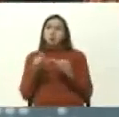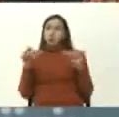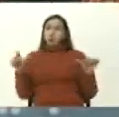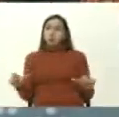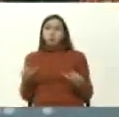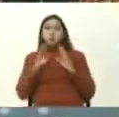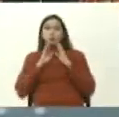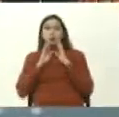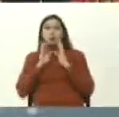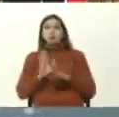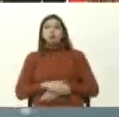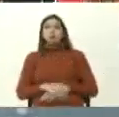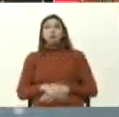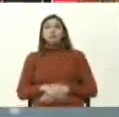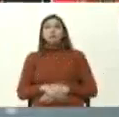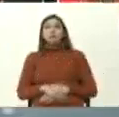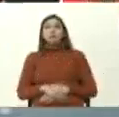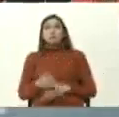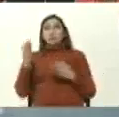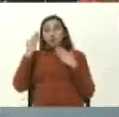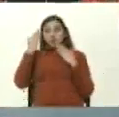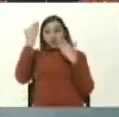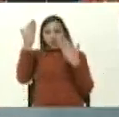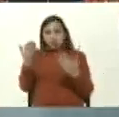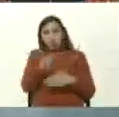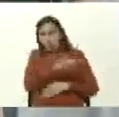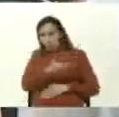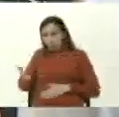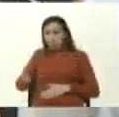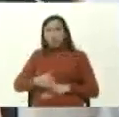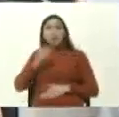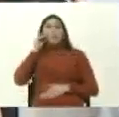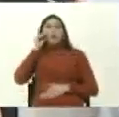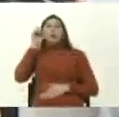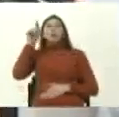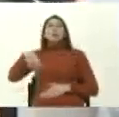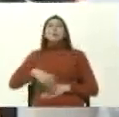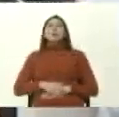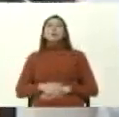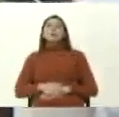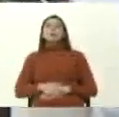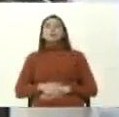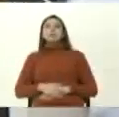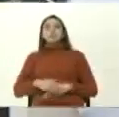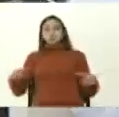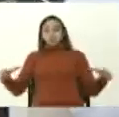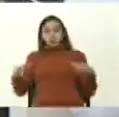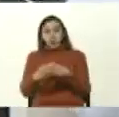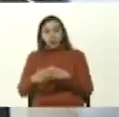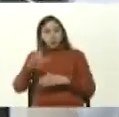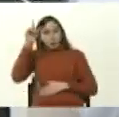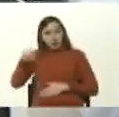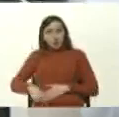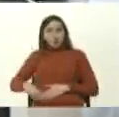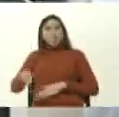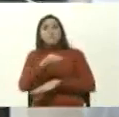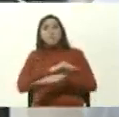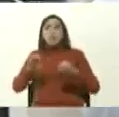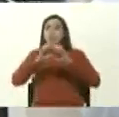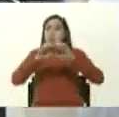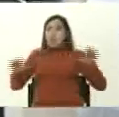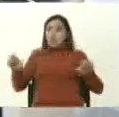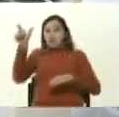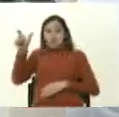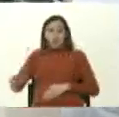beneficio. Bueno, saludarla primeramente, vicepresidenta de la República, a todo el equipo que la acompaña y a nuestra ministra de Educación,